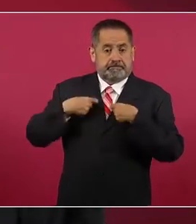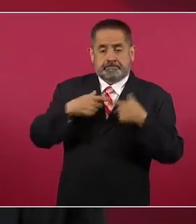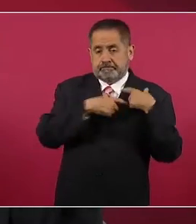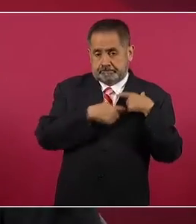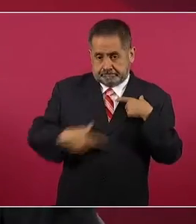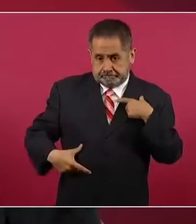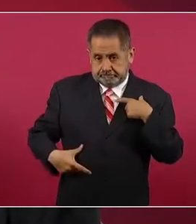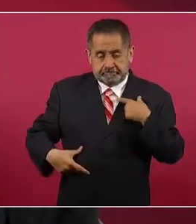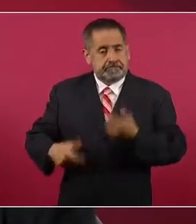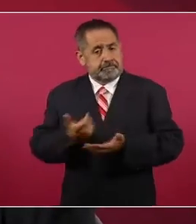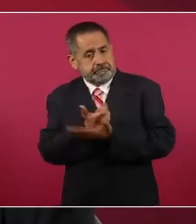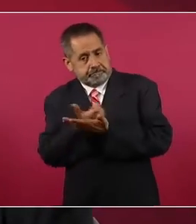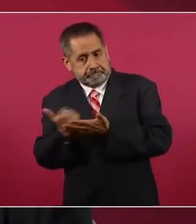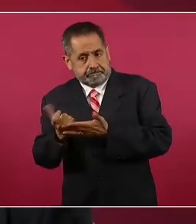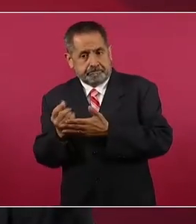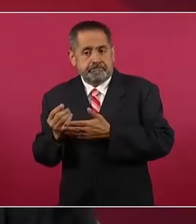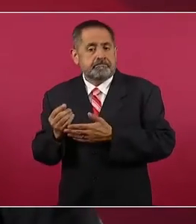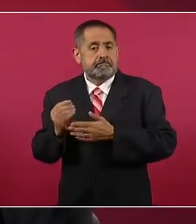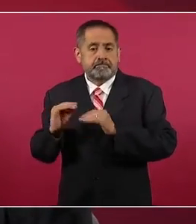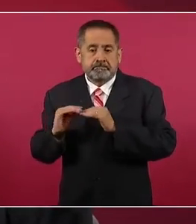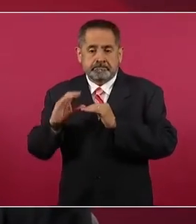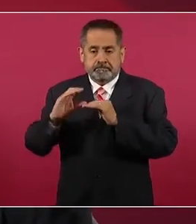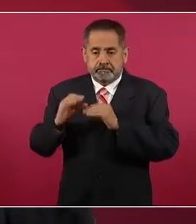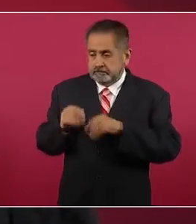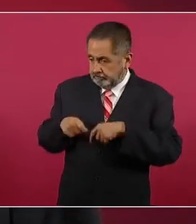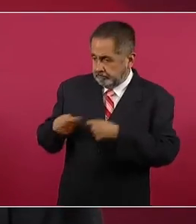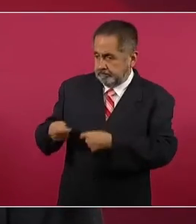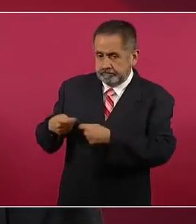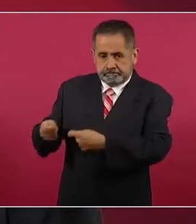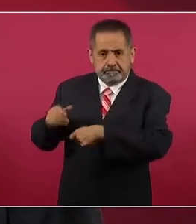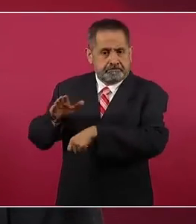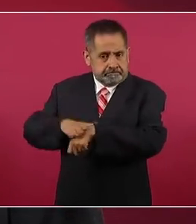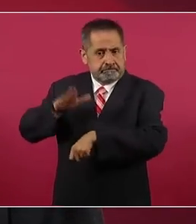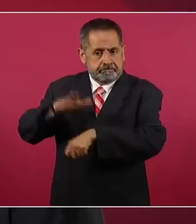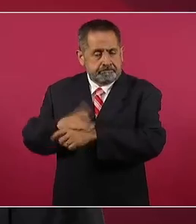han aumentado los salarios en términos reales.